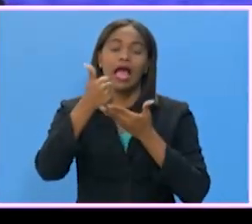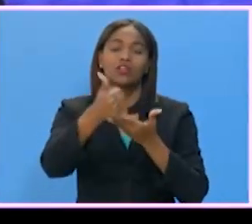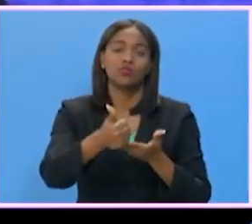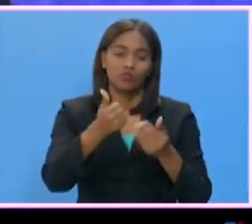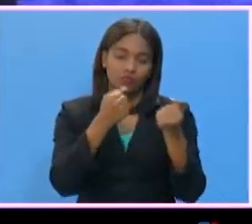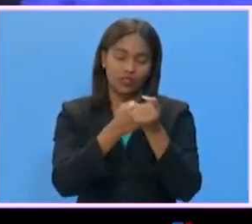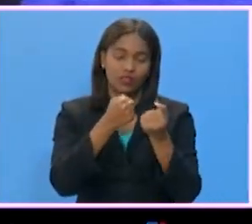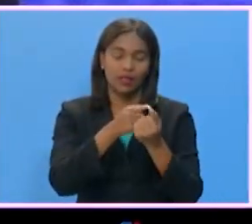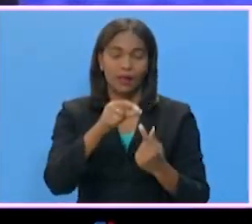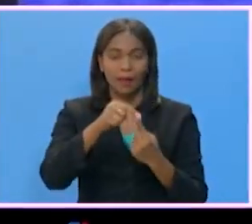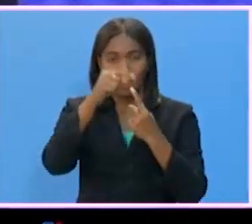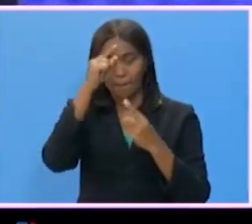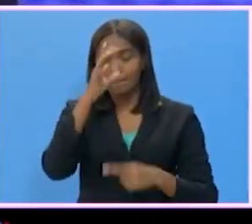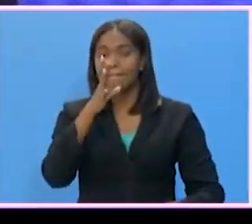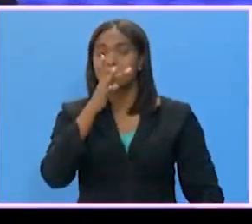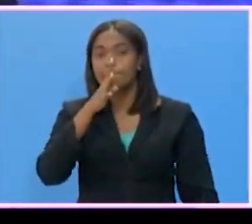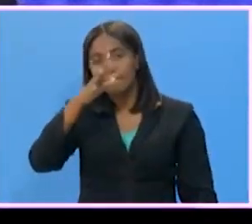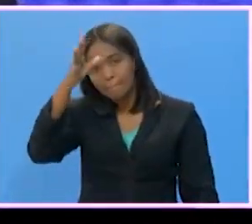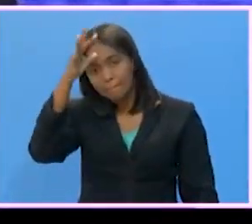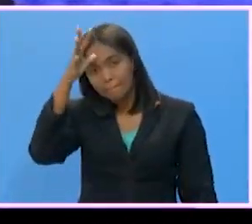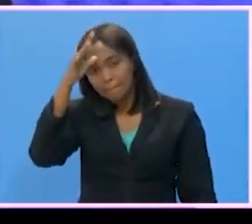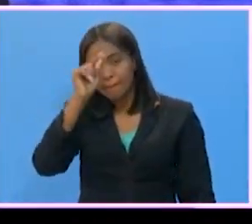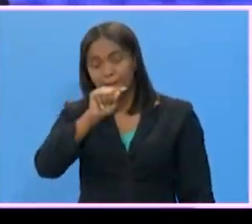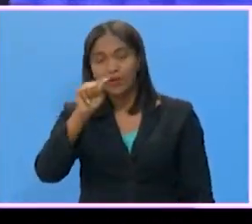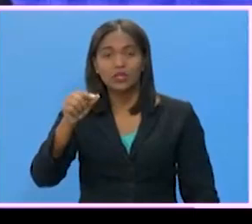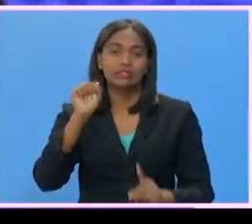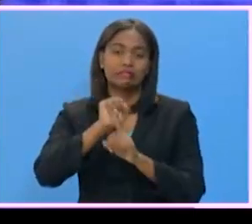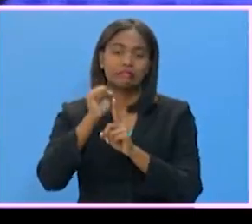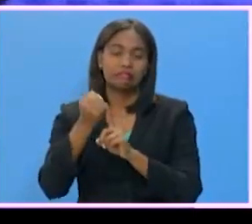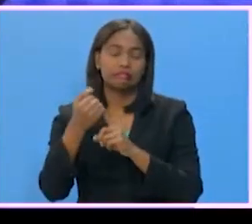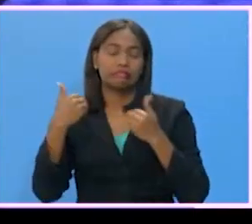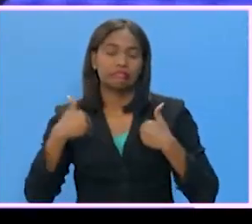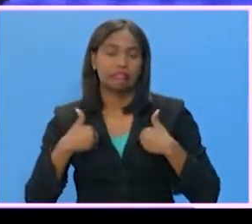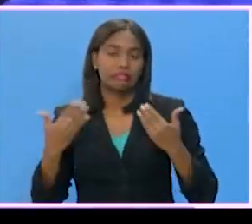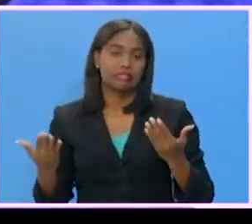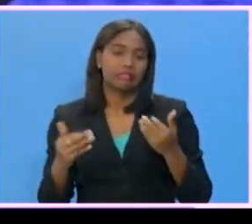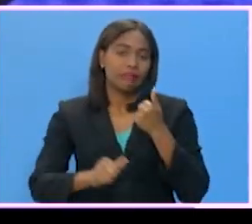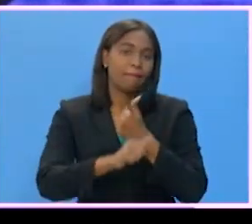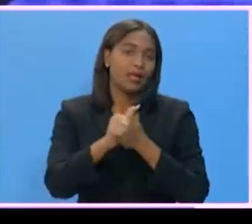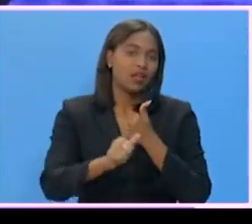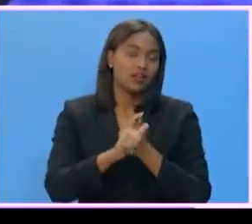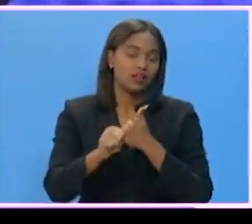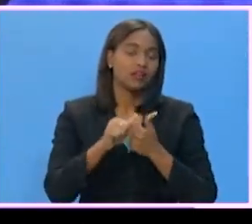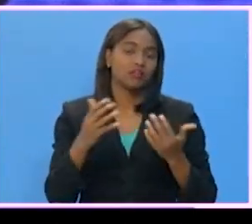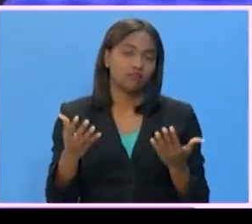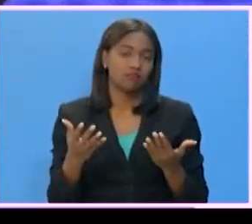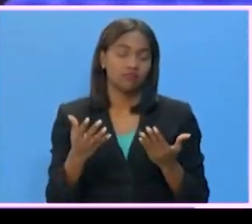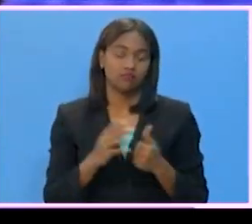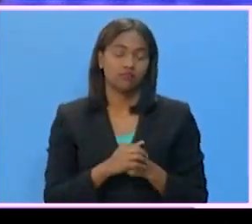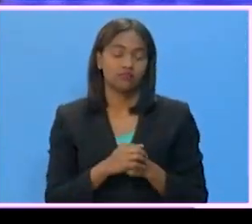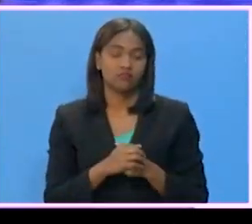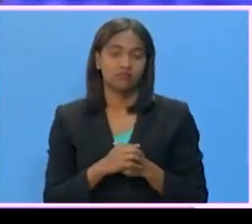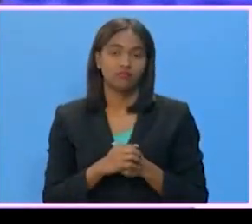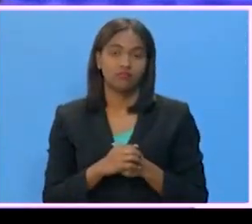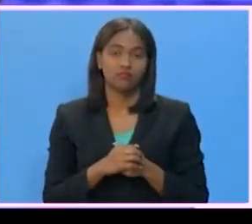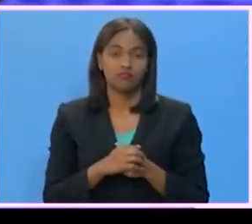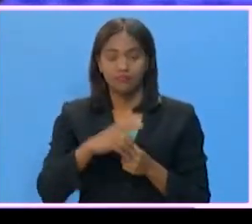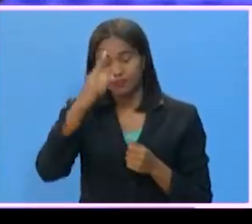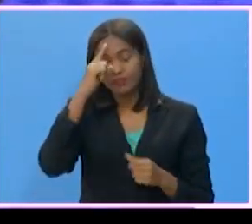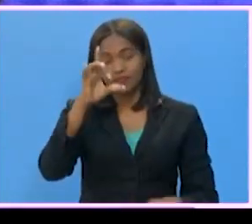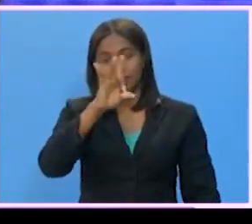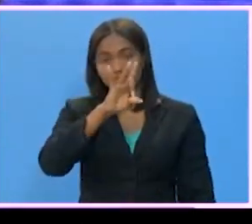directa, especialmente a madres y padres en situaciones de vulnerabilidad, de